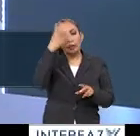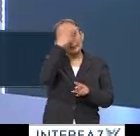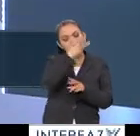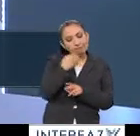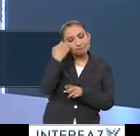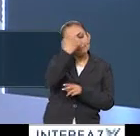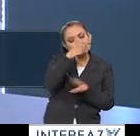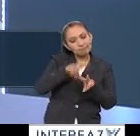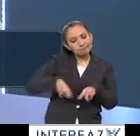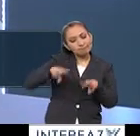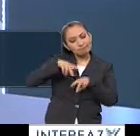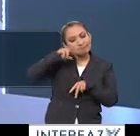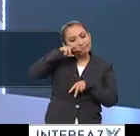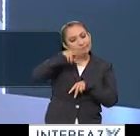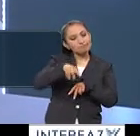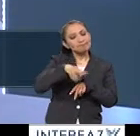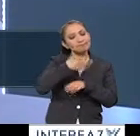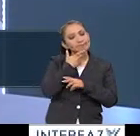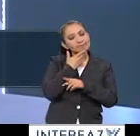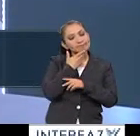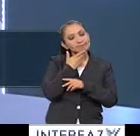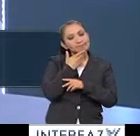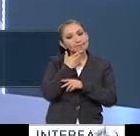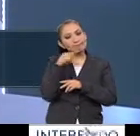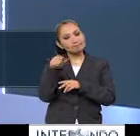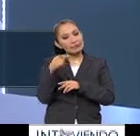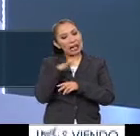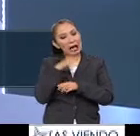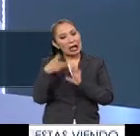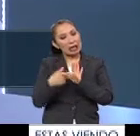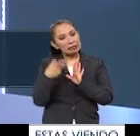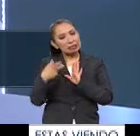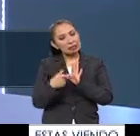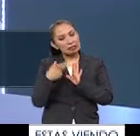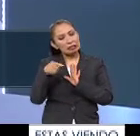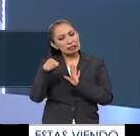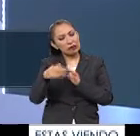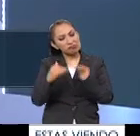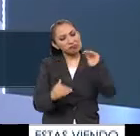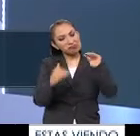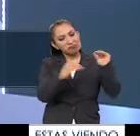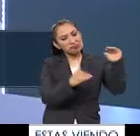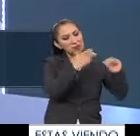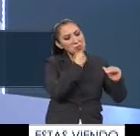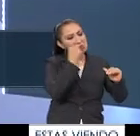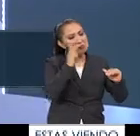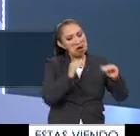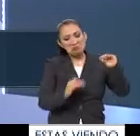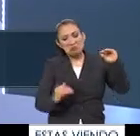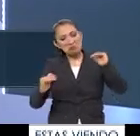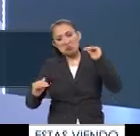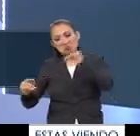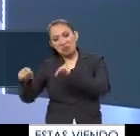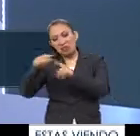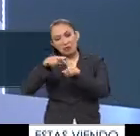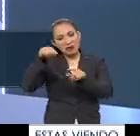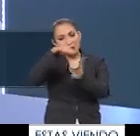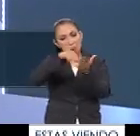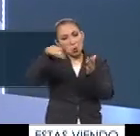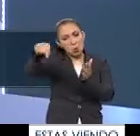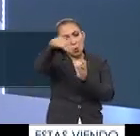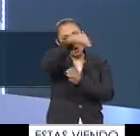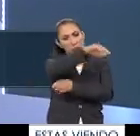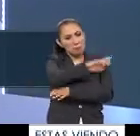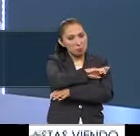nos muestran que justamente persisten las brechas de desigualdad en diferentes espacios